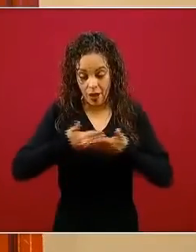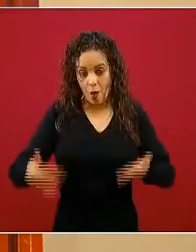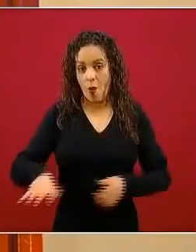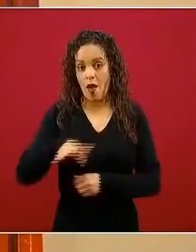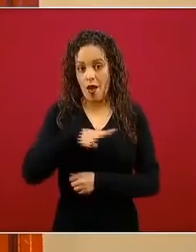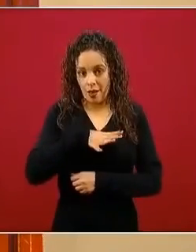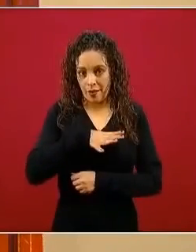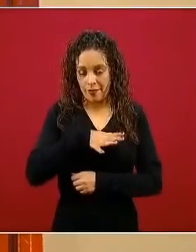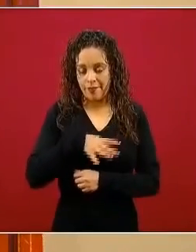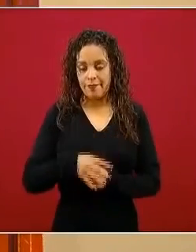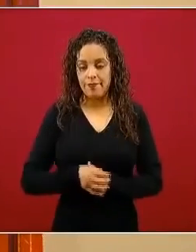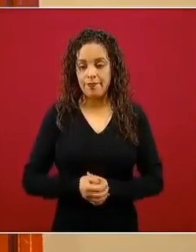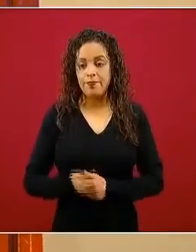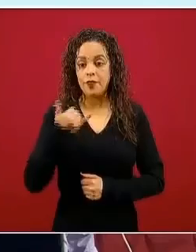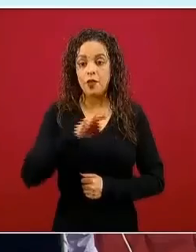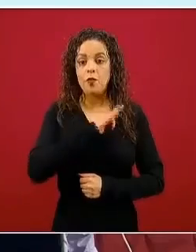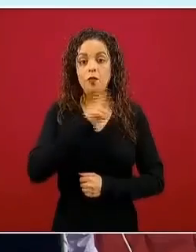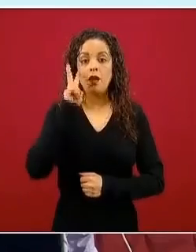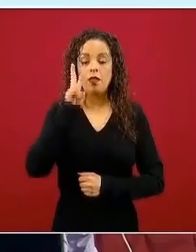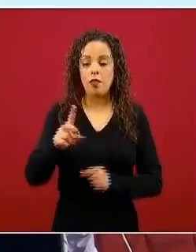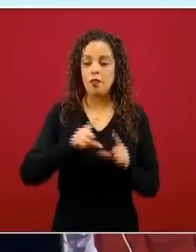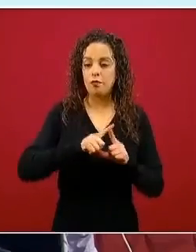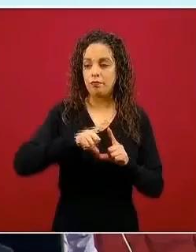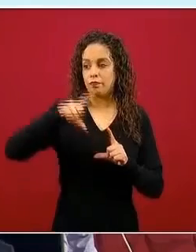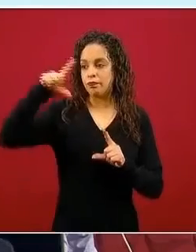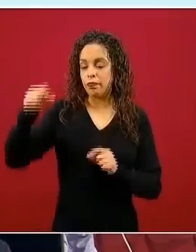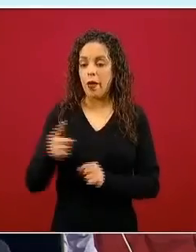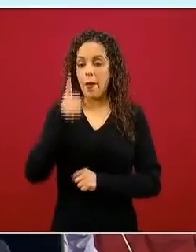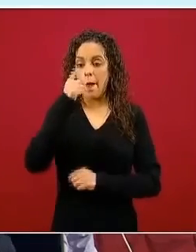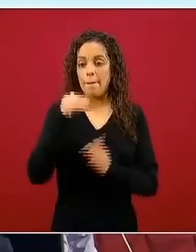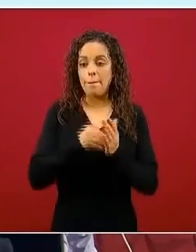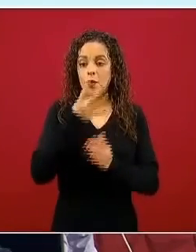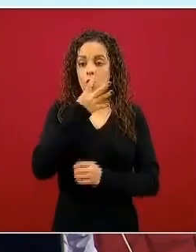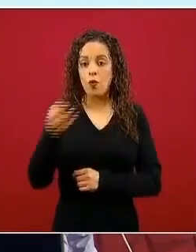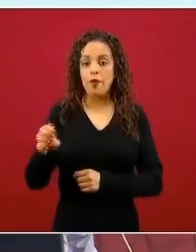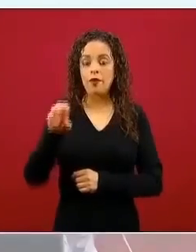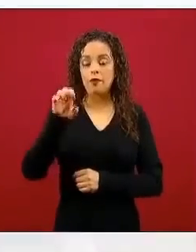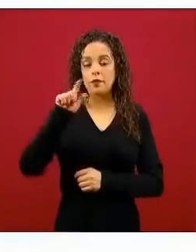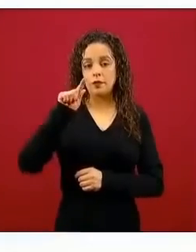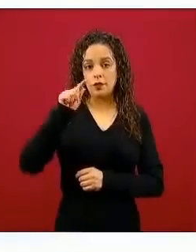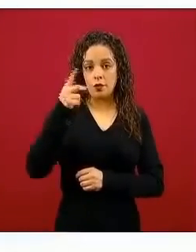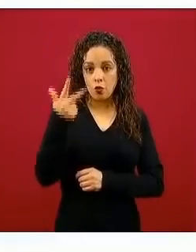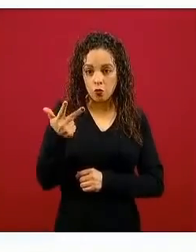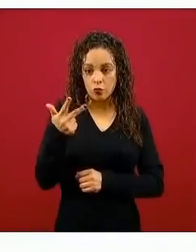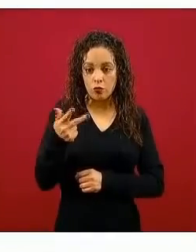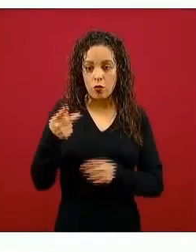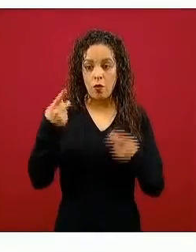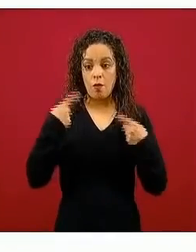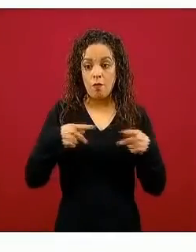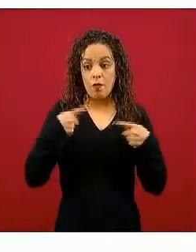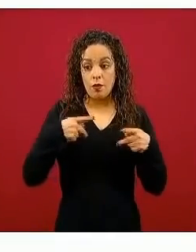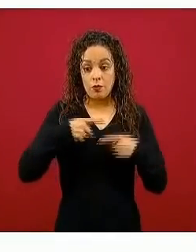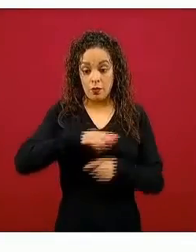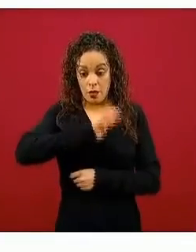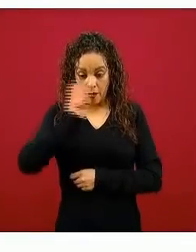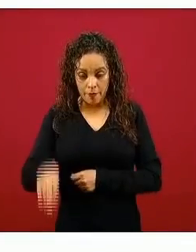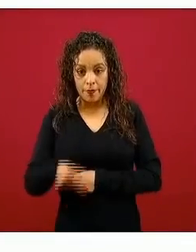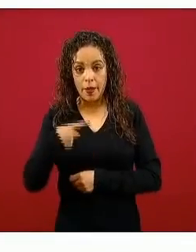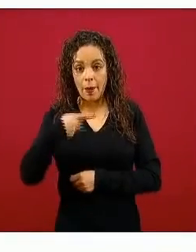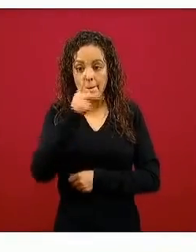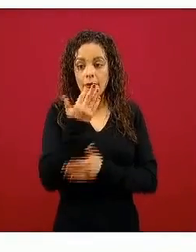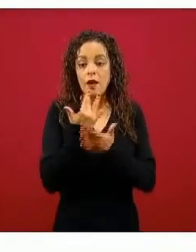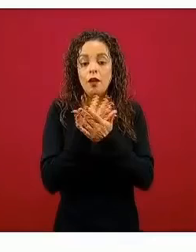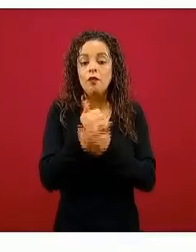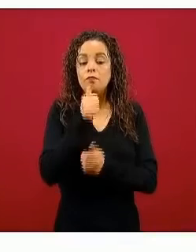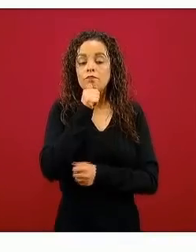y también se representan las 1,478 defunciones que al día de hoy estarían pendientes de un resultado, que son